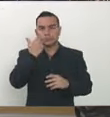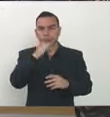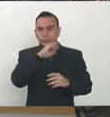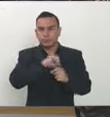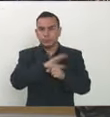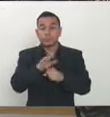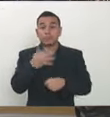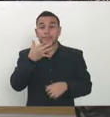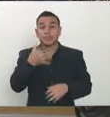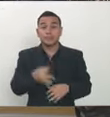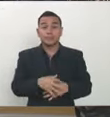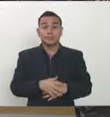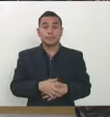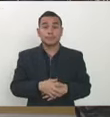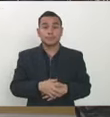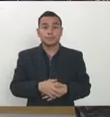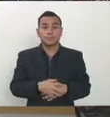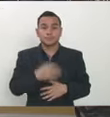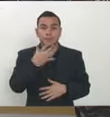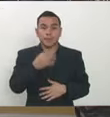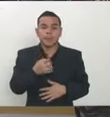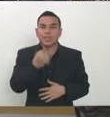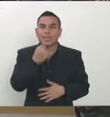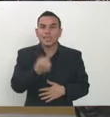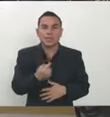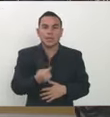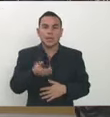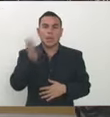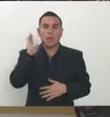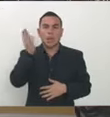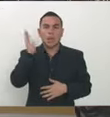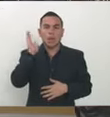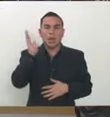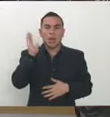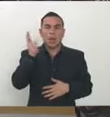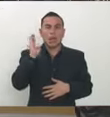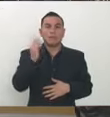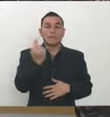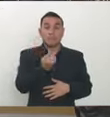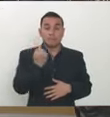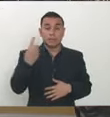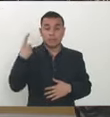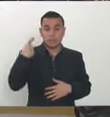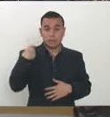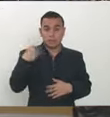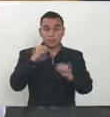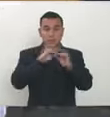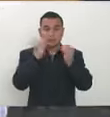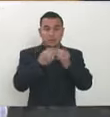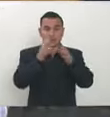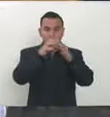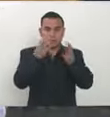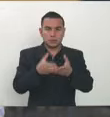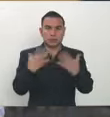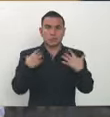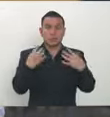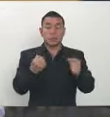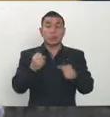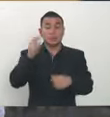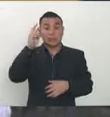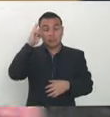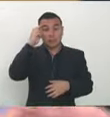Sí, efectivamente, cada vez, y fue el discurso del director hoy en ese sentido. No es tan benévolo como se estaba